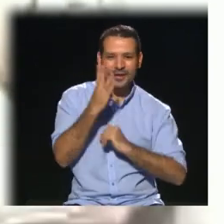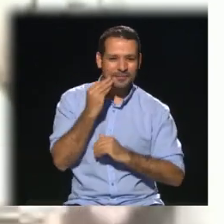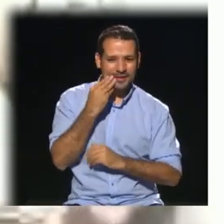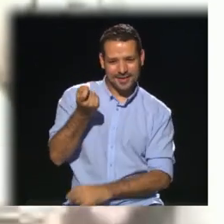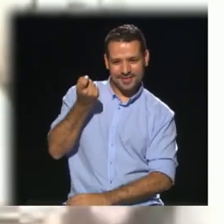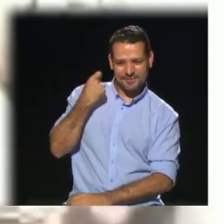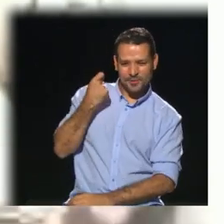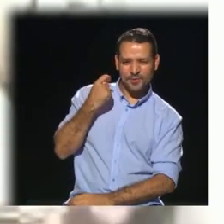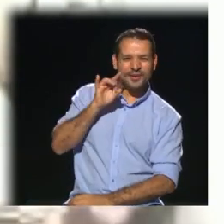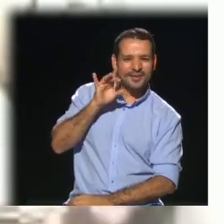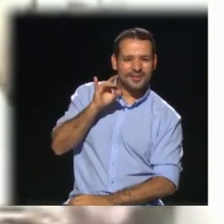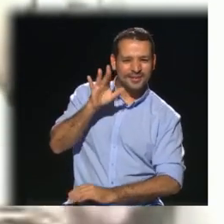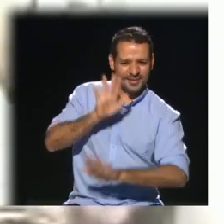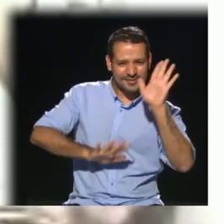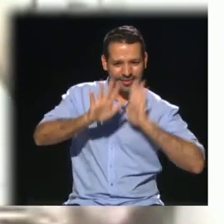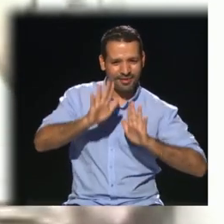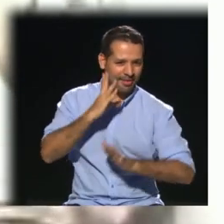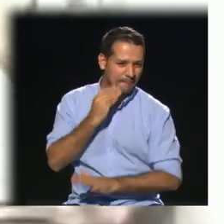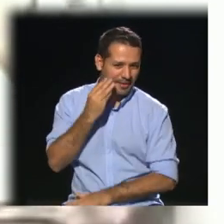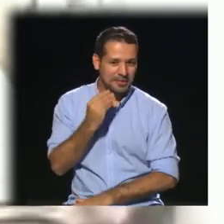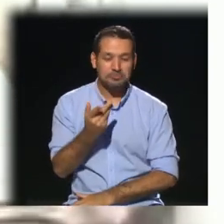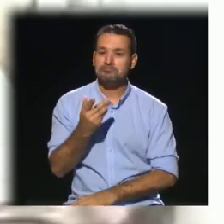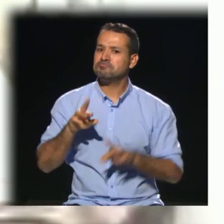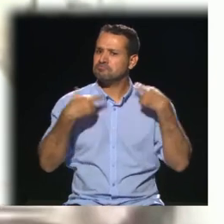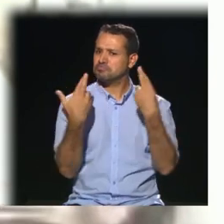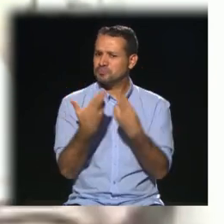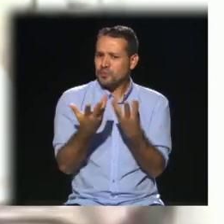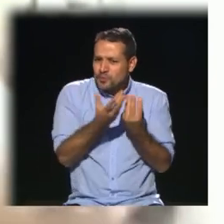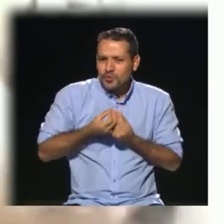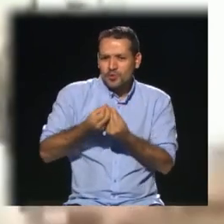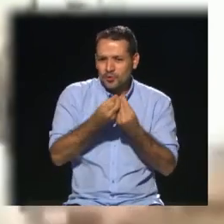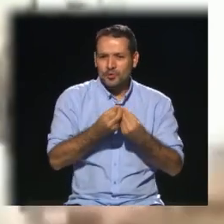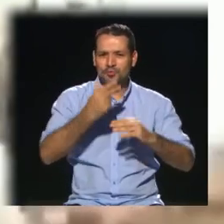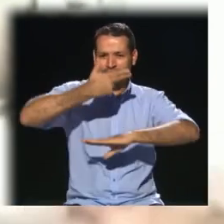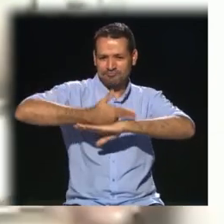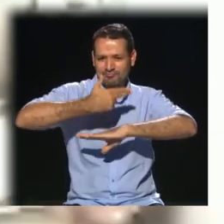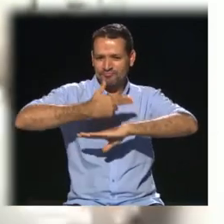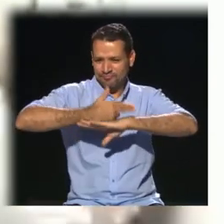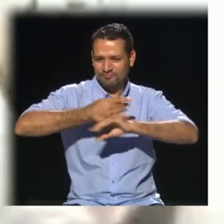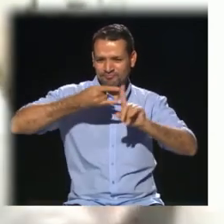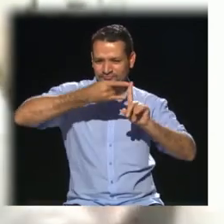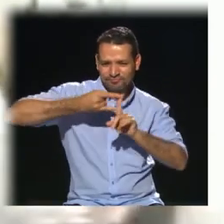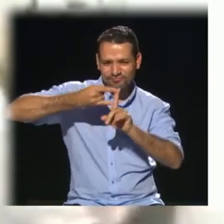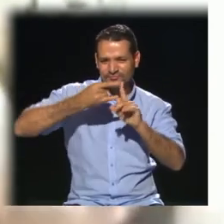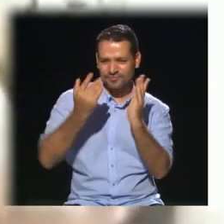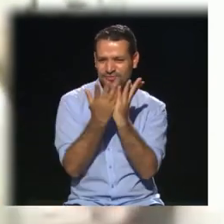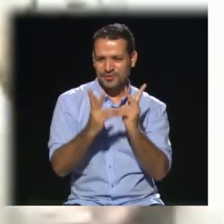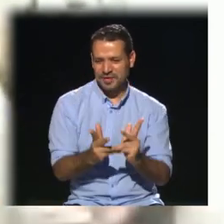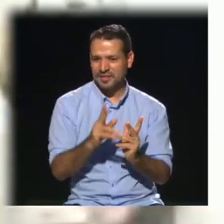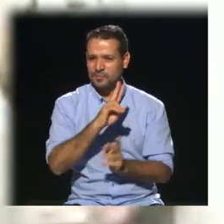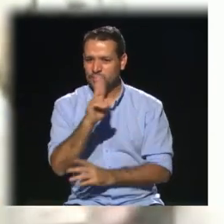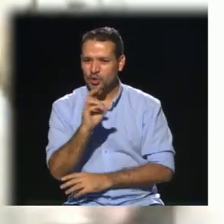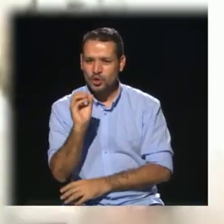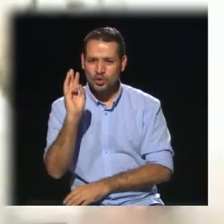15 días tuve yo una reunión con un grupo de décimo por Zoom. Estuvimos conversando no sé qué y una estudiante dijo